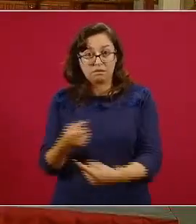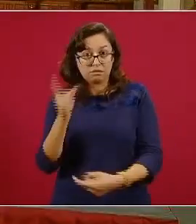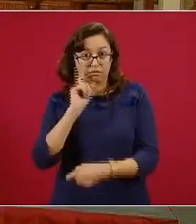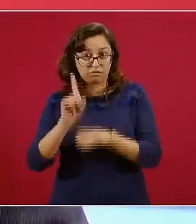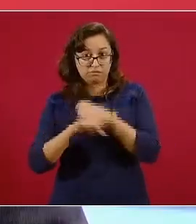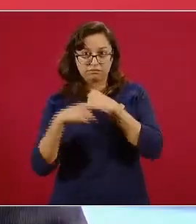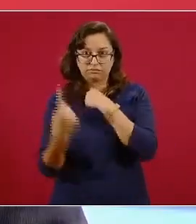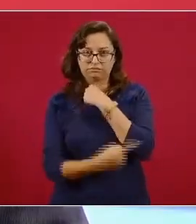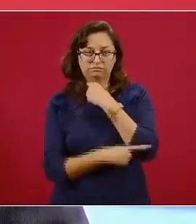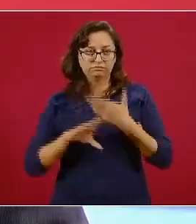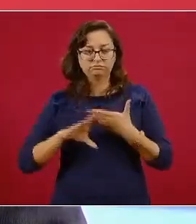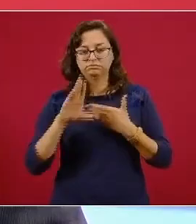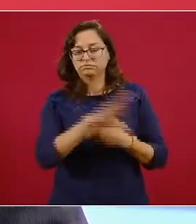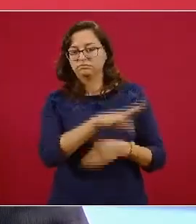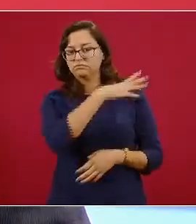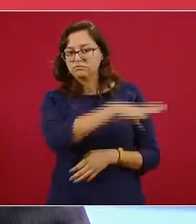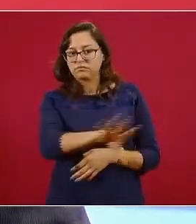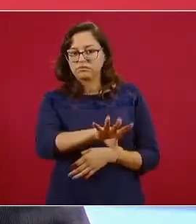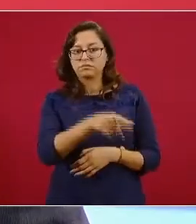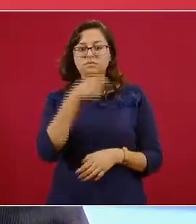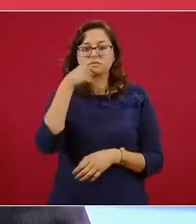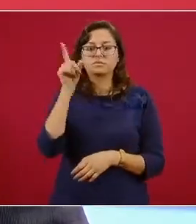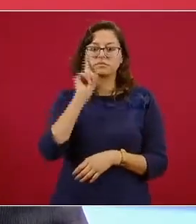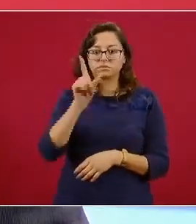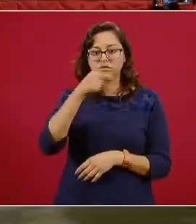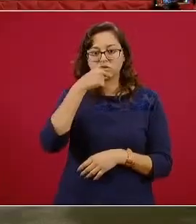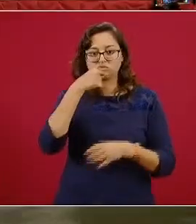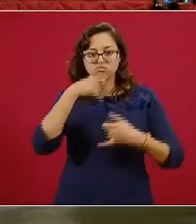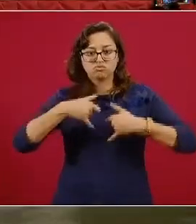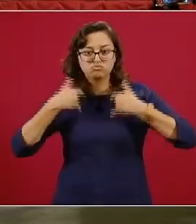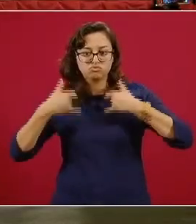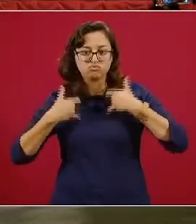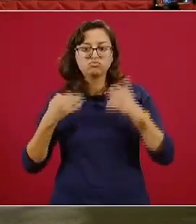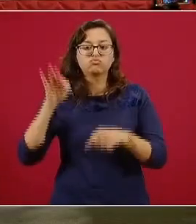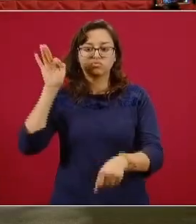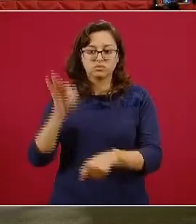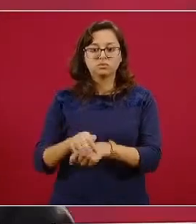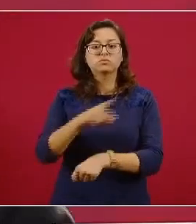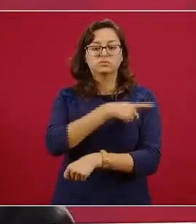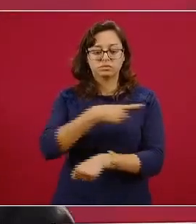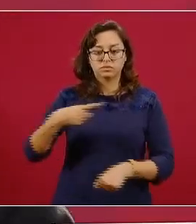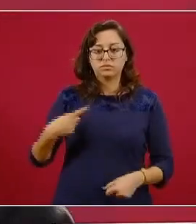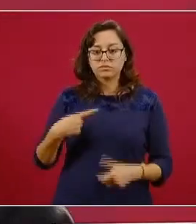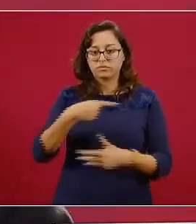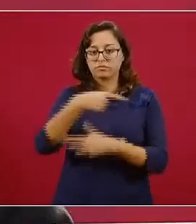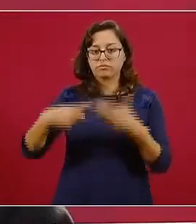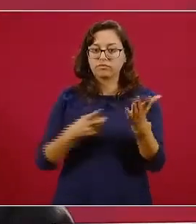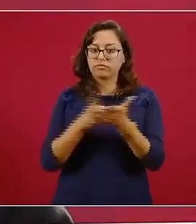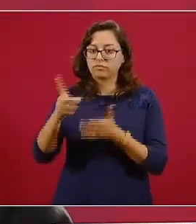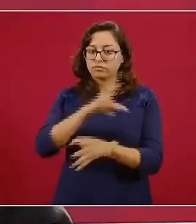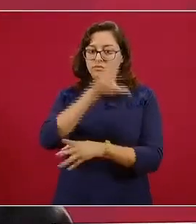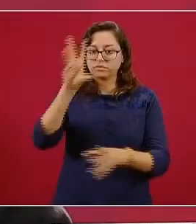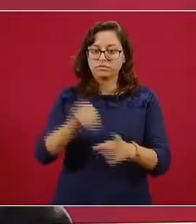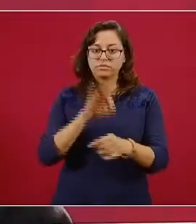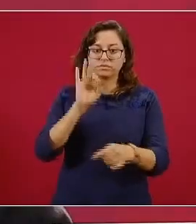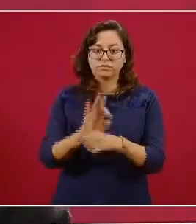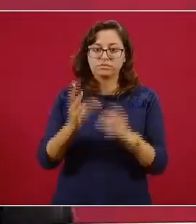y ayudando a proteger a niños, niñas y adolescentes, y que gocen de todos sus derechos.